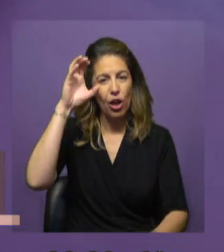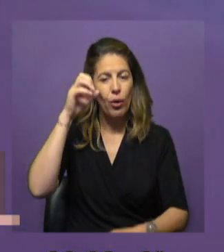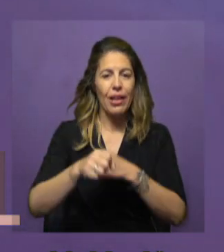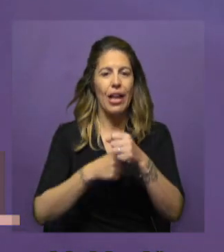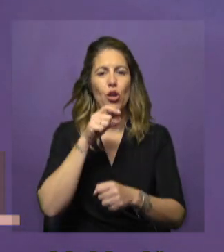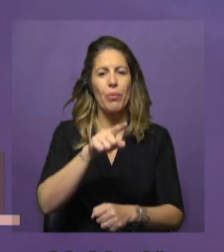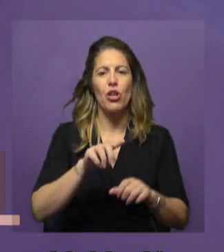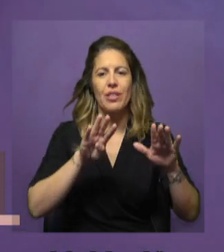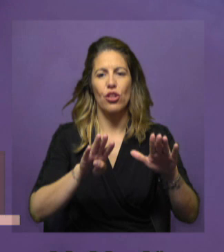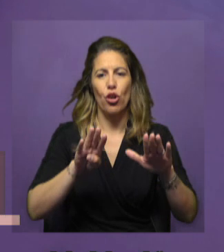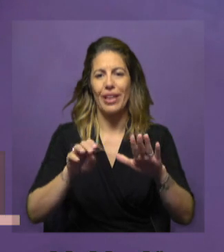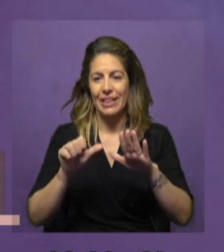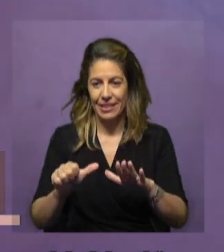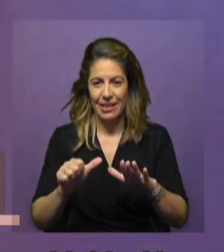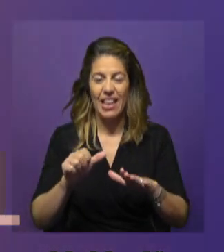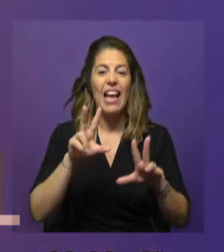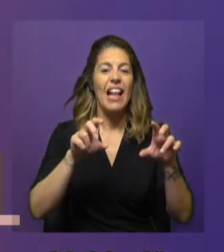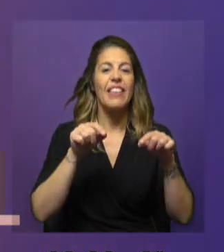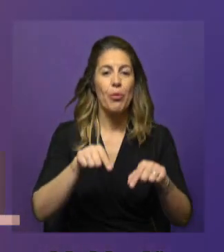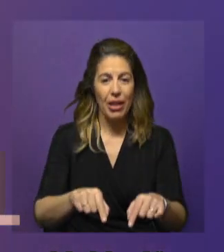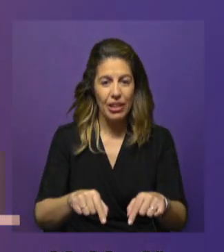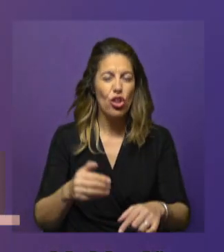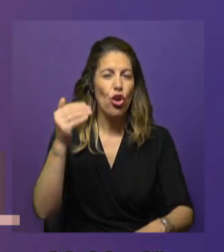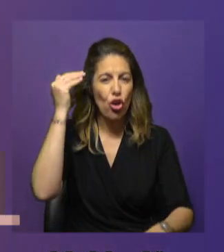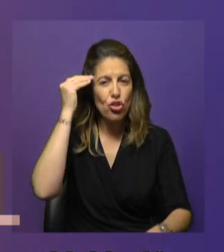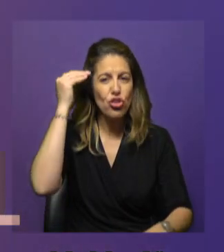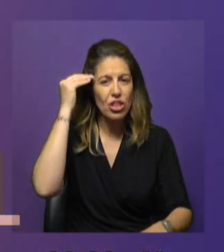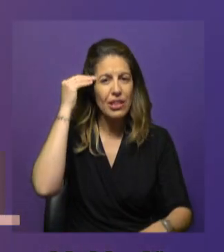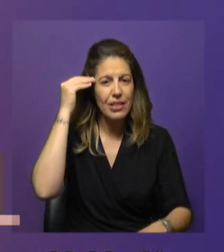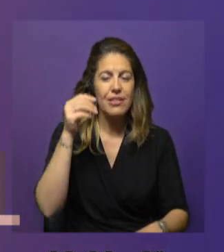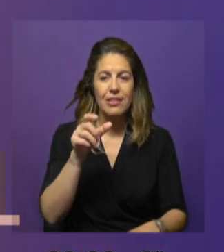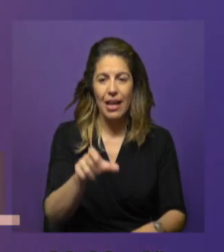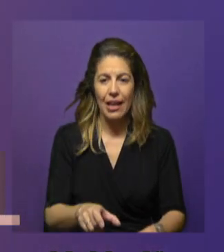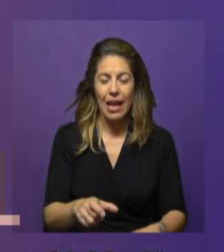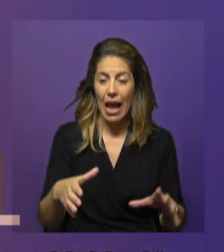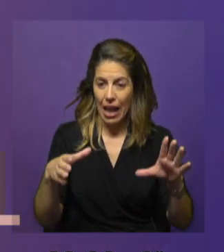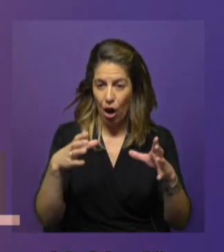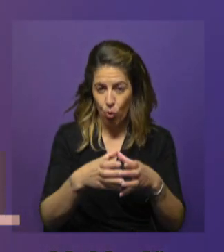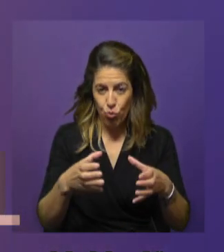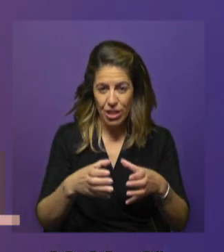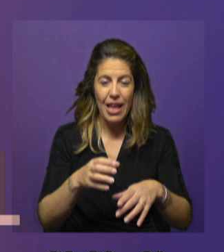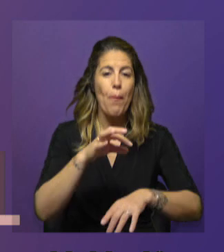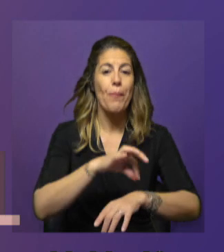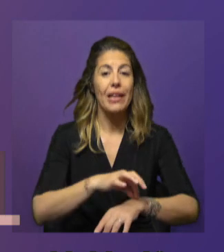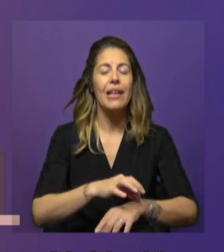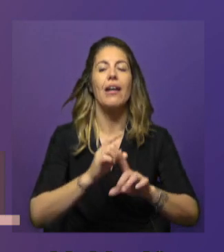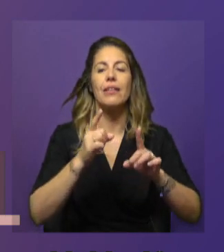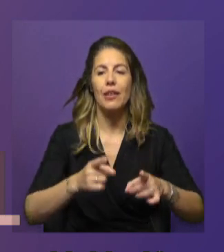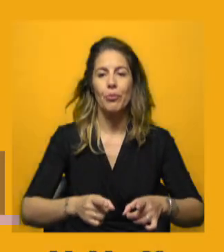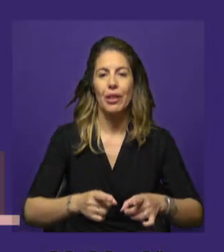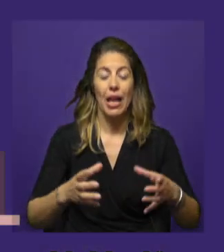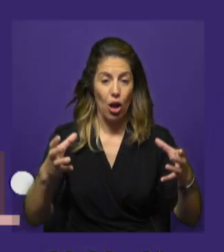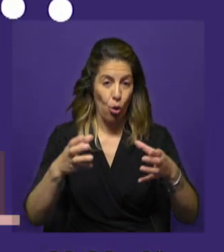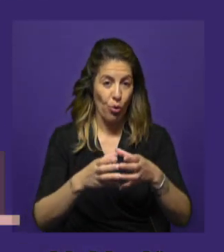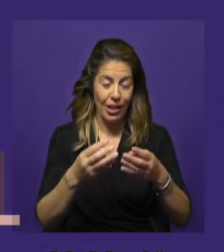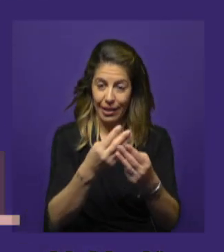1996 y el motivo de esto es justamente concientizar a la comunidad médica y a la